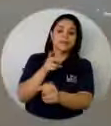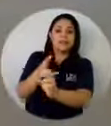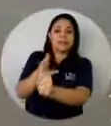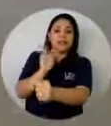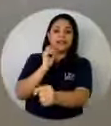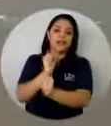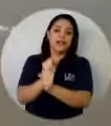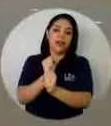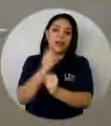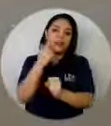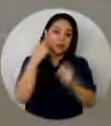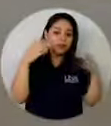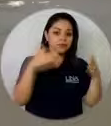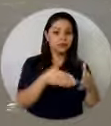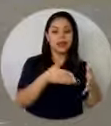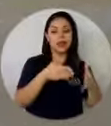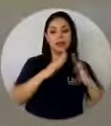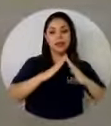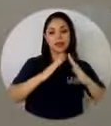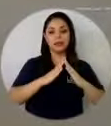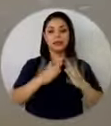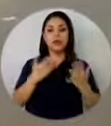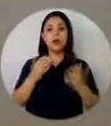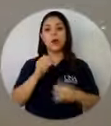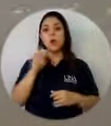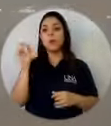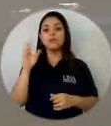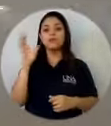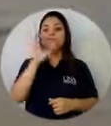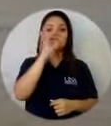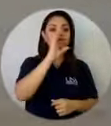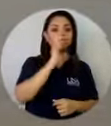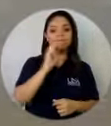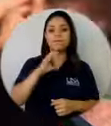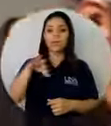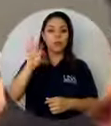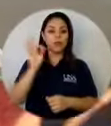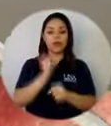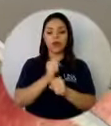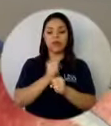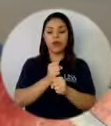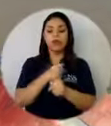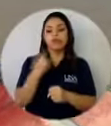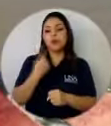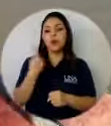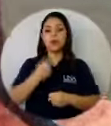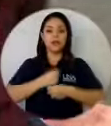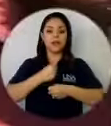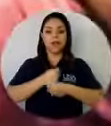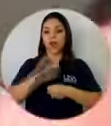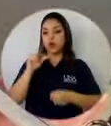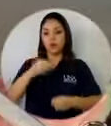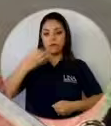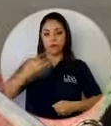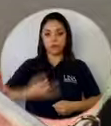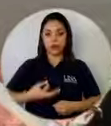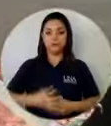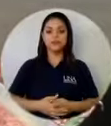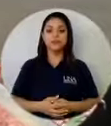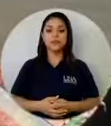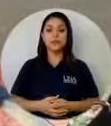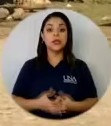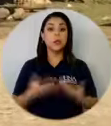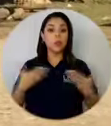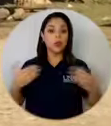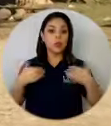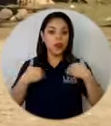responsabilidades familiares o porque no consiguen trabajo o están en empleos informales. Entonces, cuando caen las crisis,